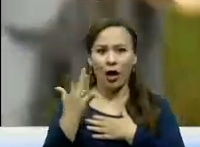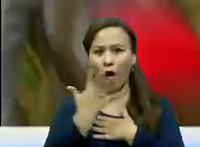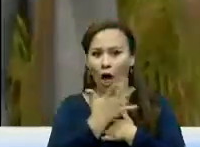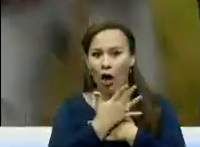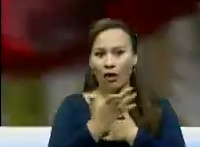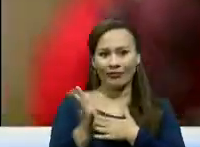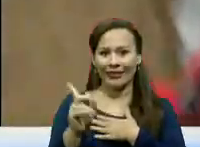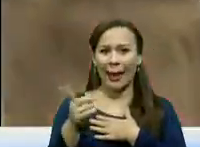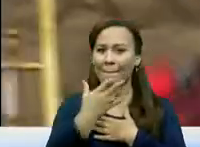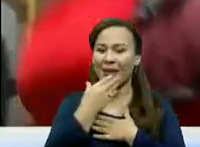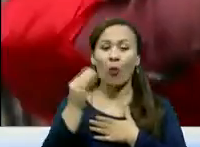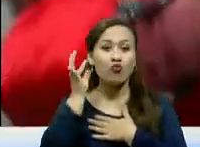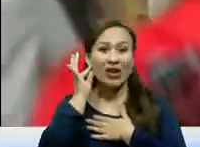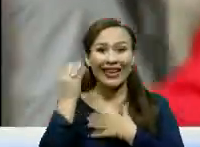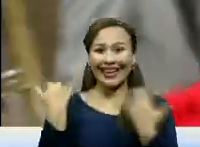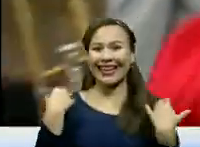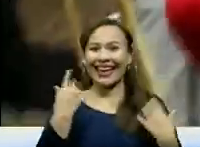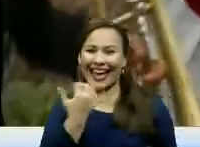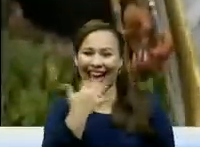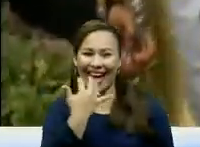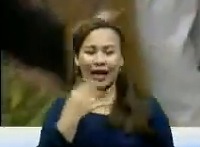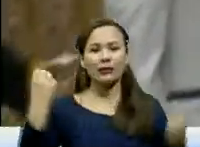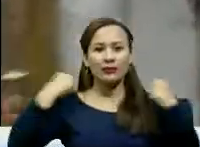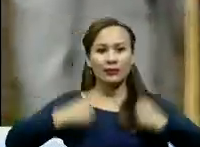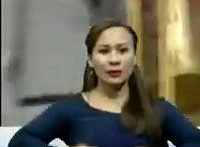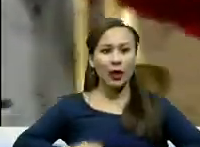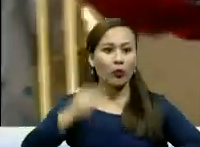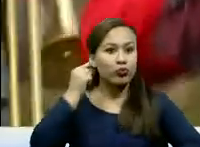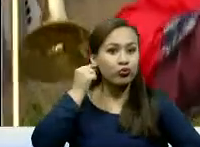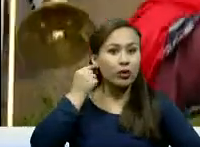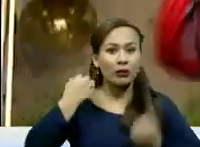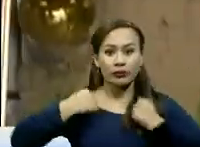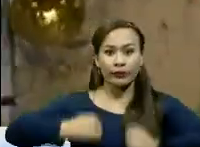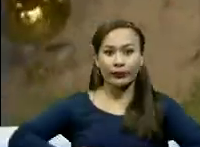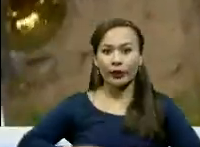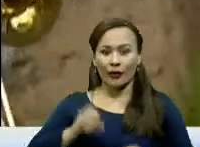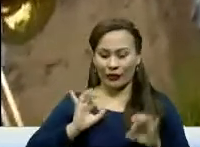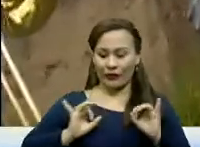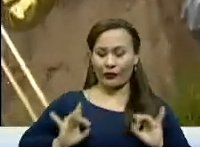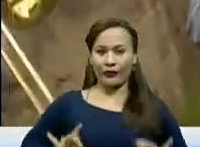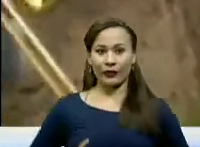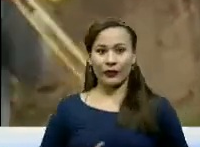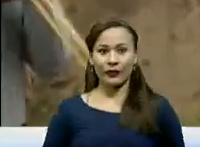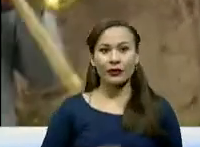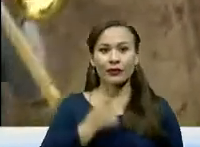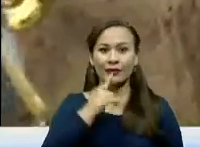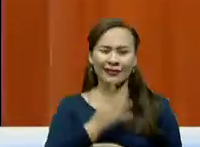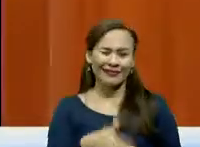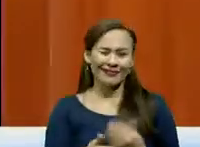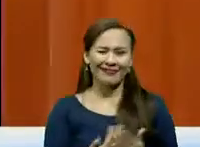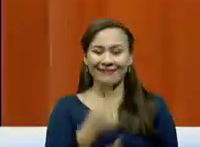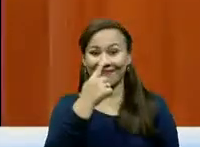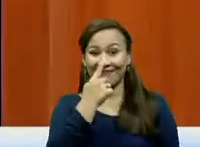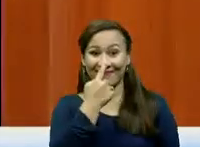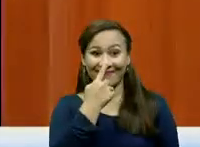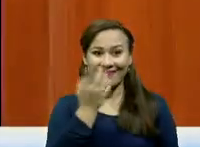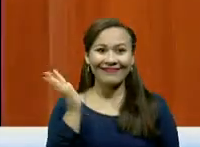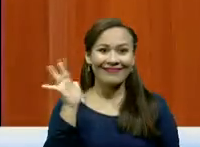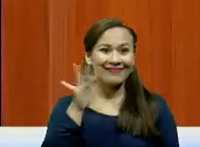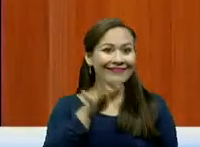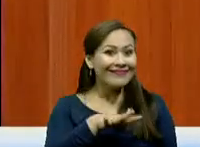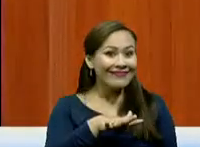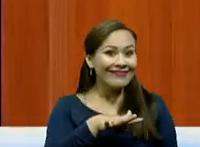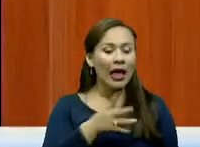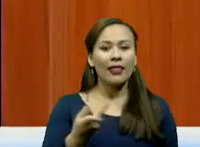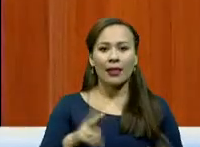una gracia. ¿Sí? Entonces, las blusas de las mujeres obviamente tienen sus florcitas, sus brillos, sus cosas, entonces era atractivo. Además de eso,